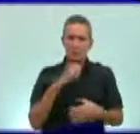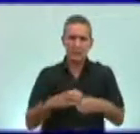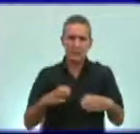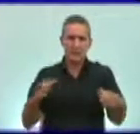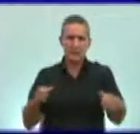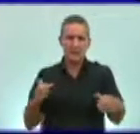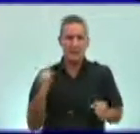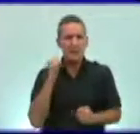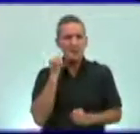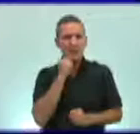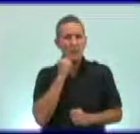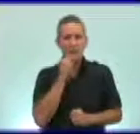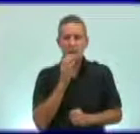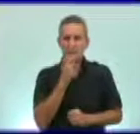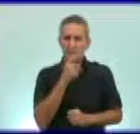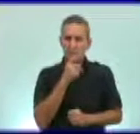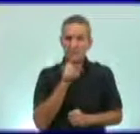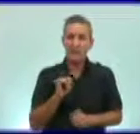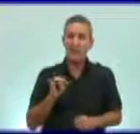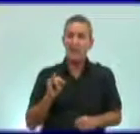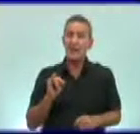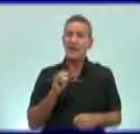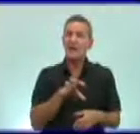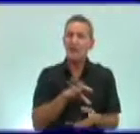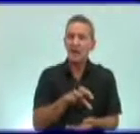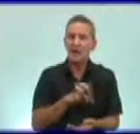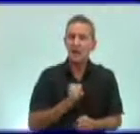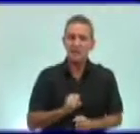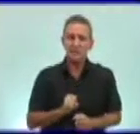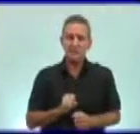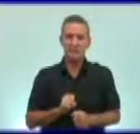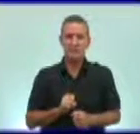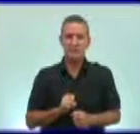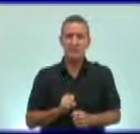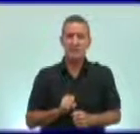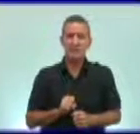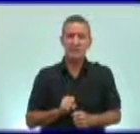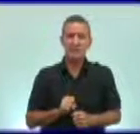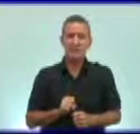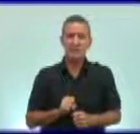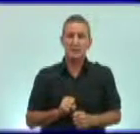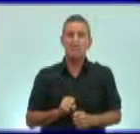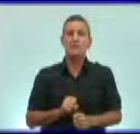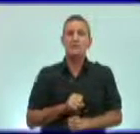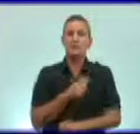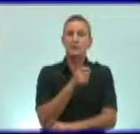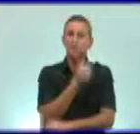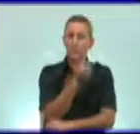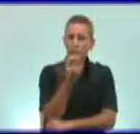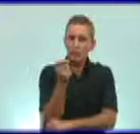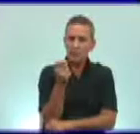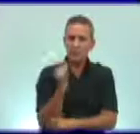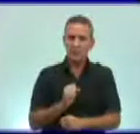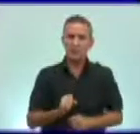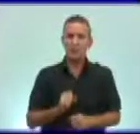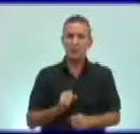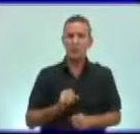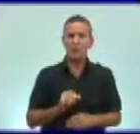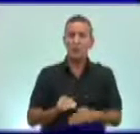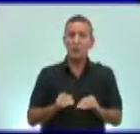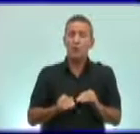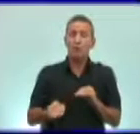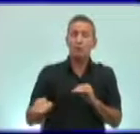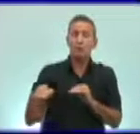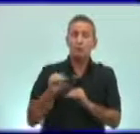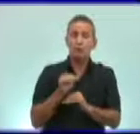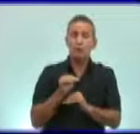traerla a colación porque es la influencia que ejerce Simón Rodríguez sobre el Libertador, del maestro sobre el Libertador, y habla de